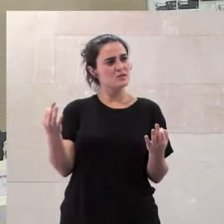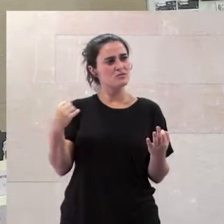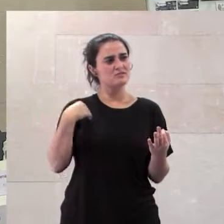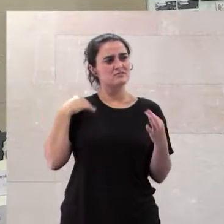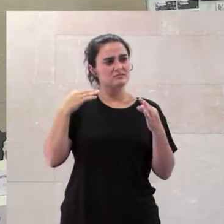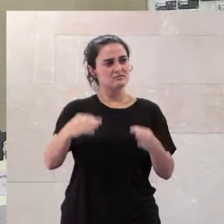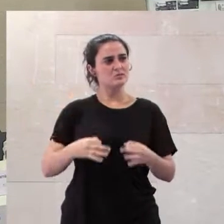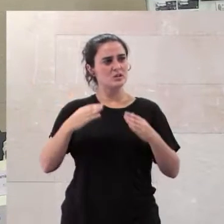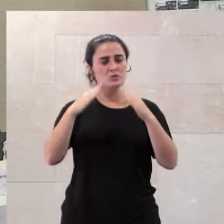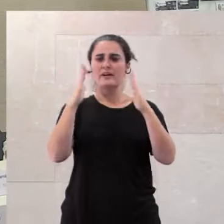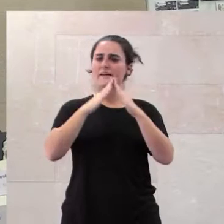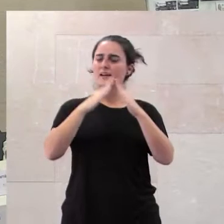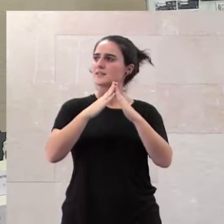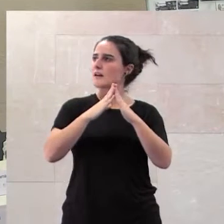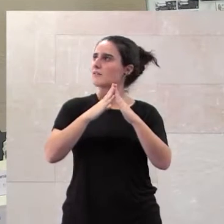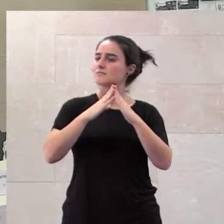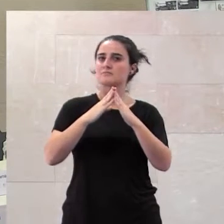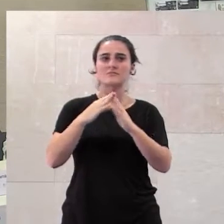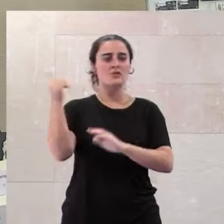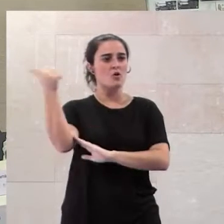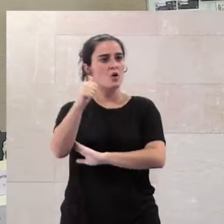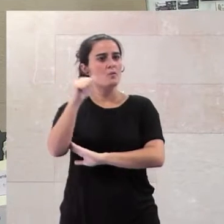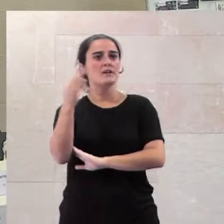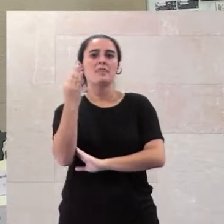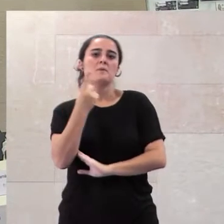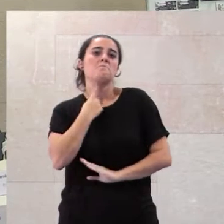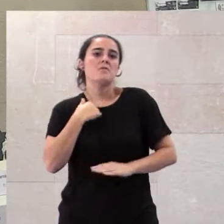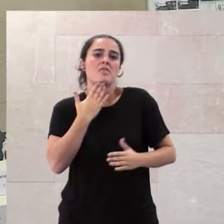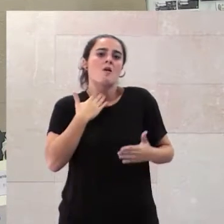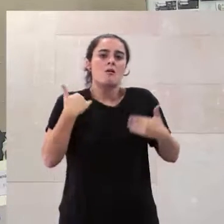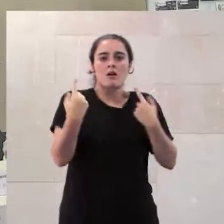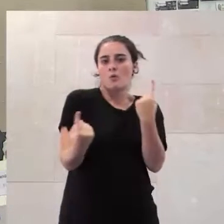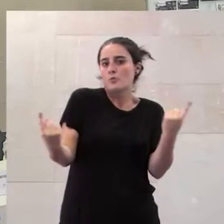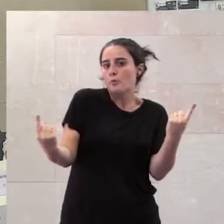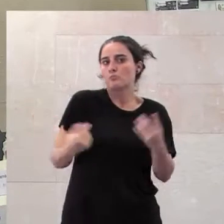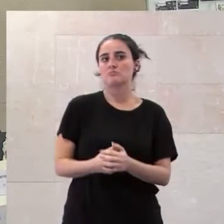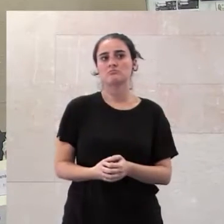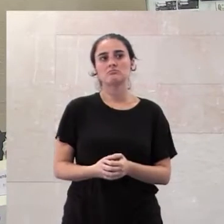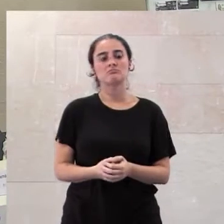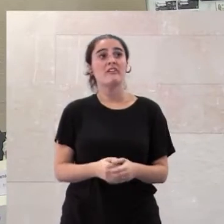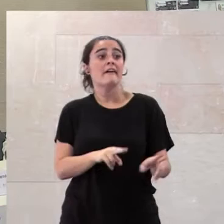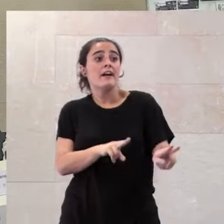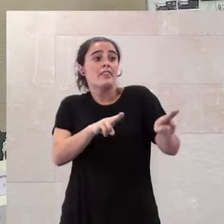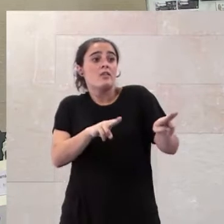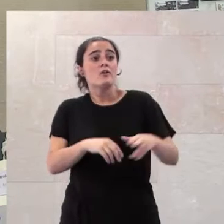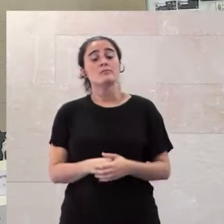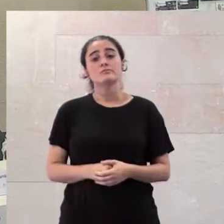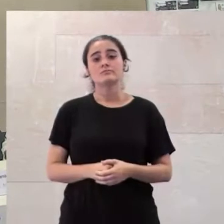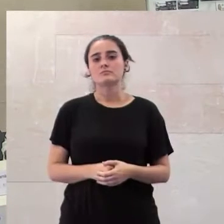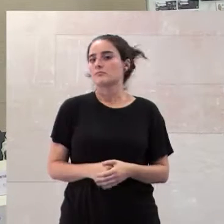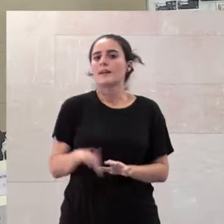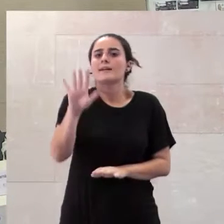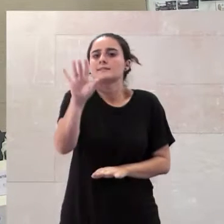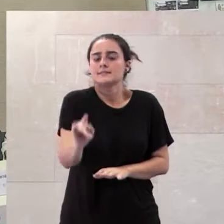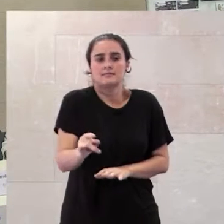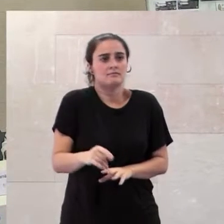oído en casa a la madre, oye, es que los hombres tienen que tener algún vicio. El que no era cazador, o sea, que sí, que